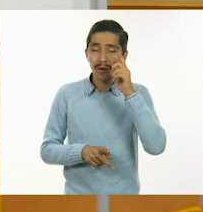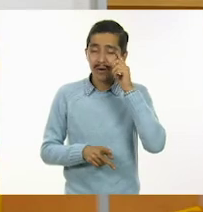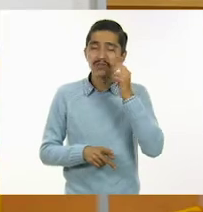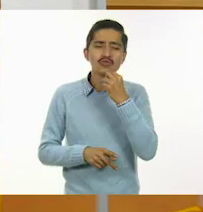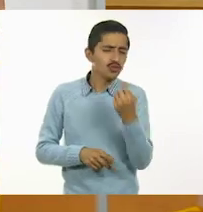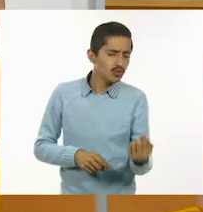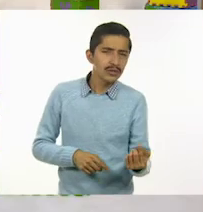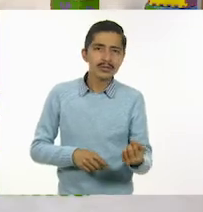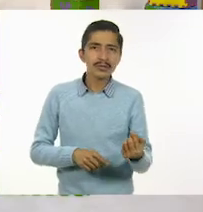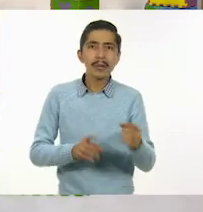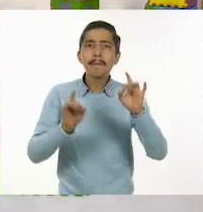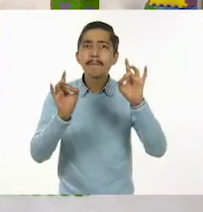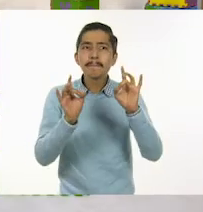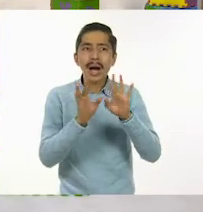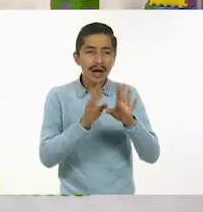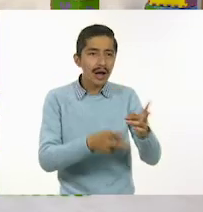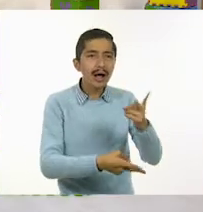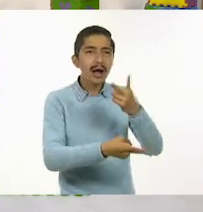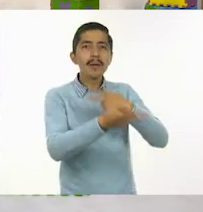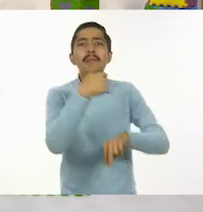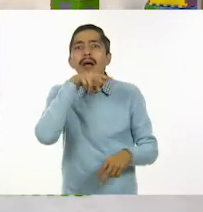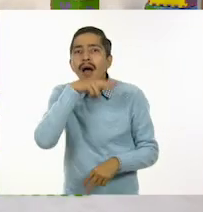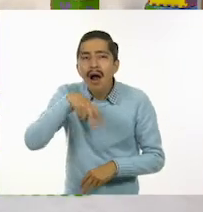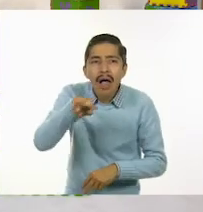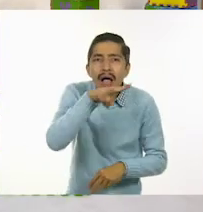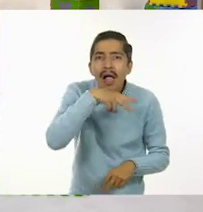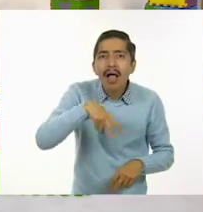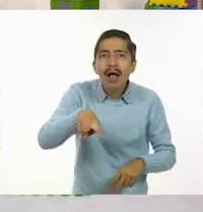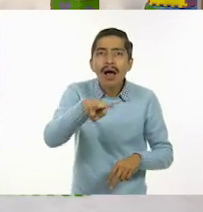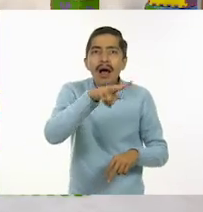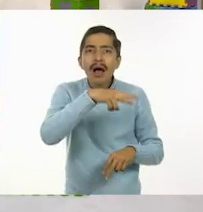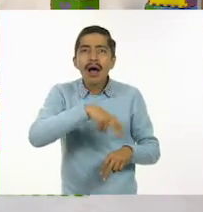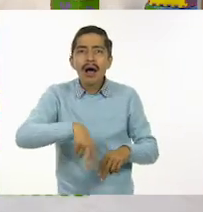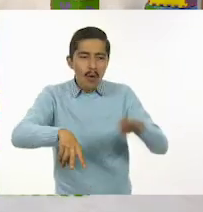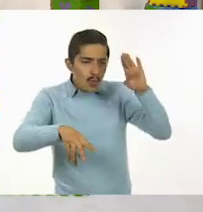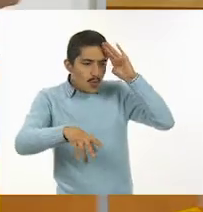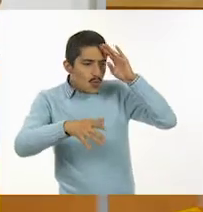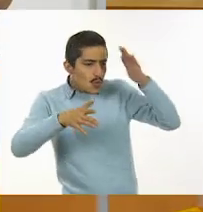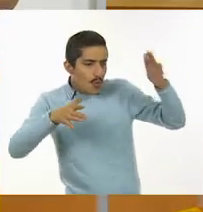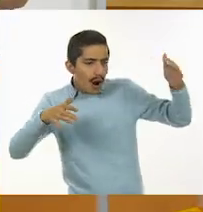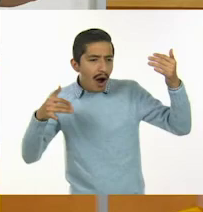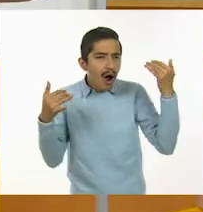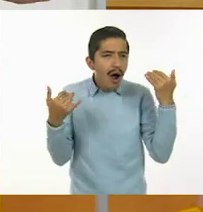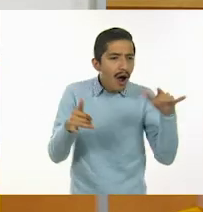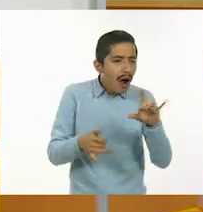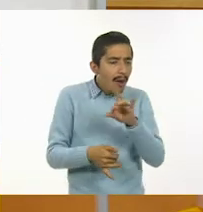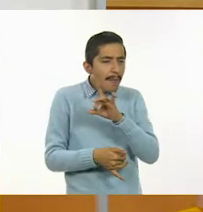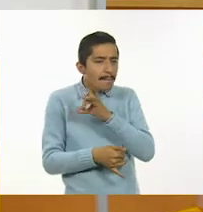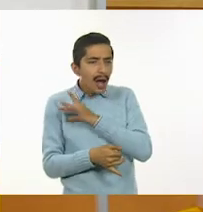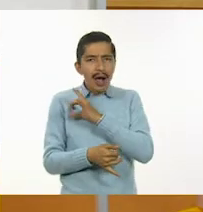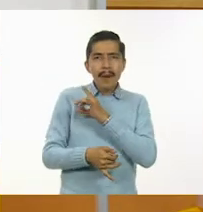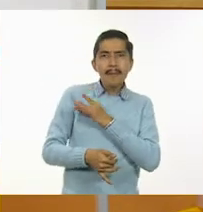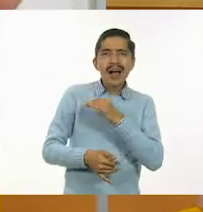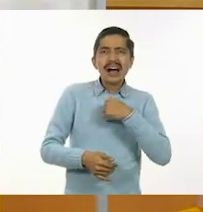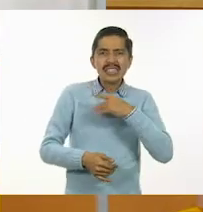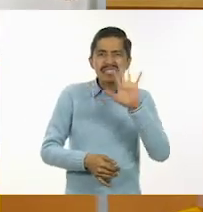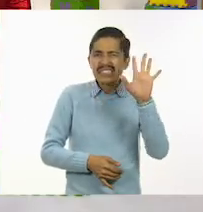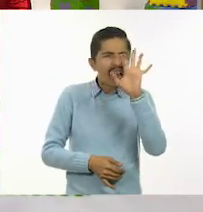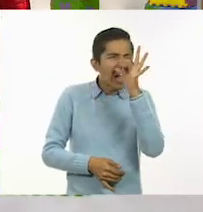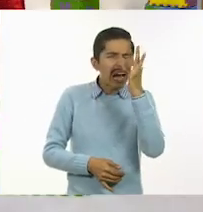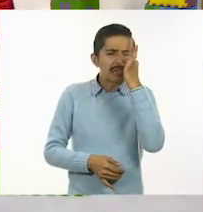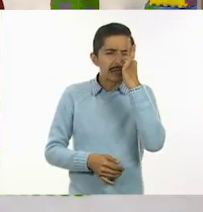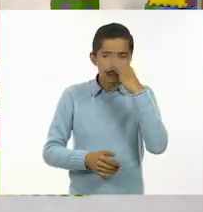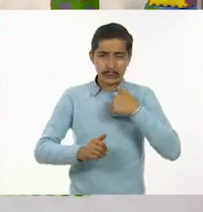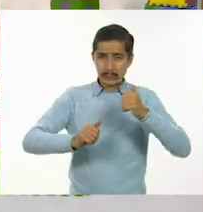repente que nos sale una serpiente enorme, una víbora gigantesca. Y entonces, por supuesto, el miedo. Y me iba a echar a correr. Ya iba yo a